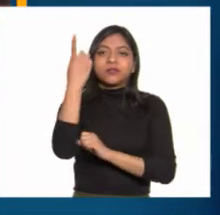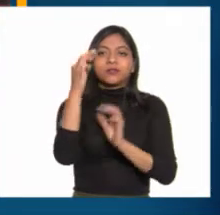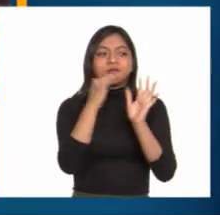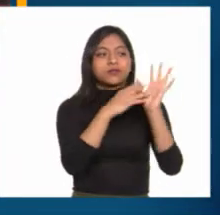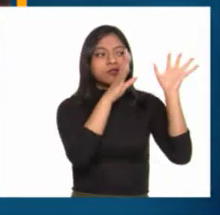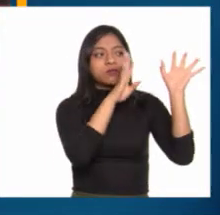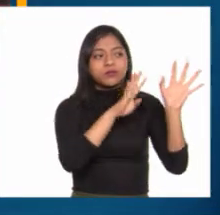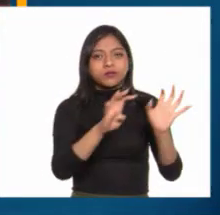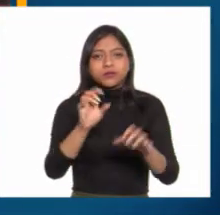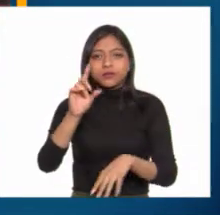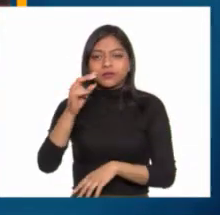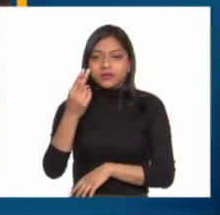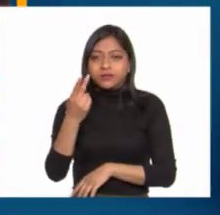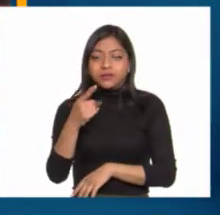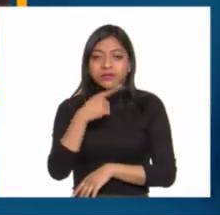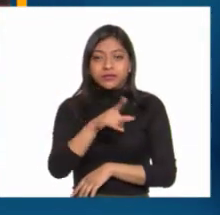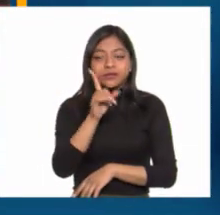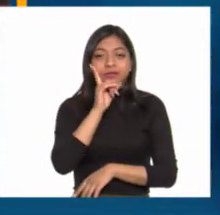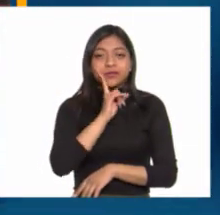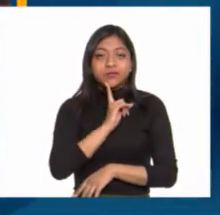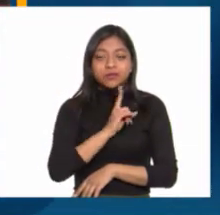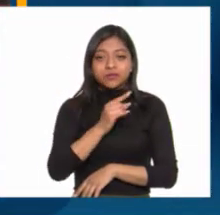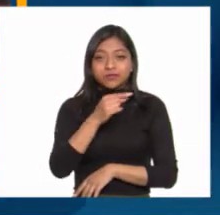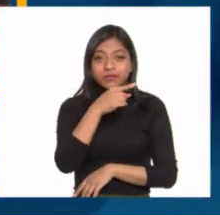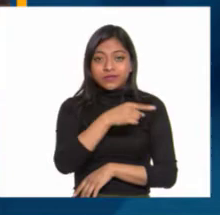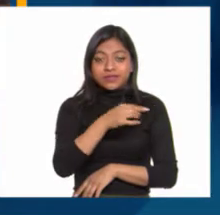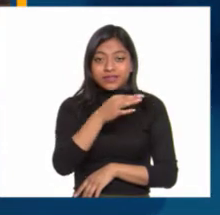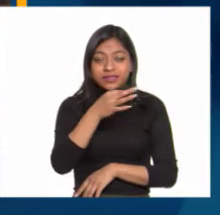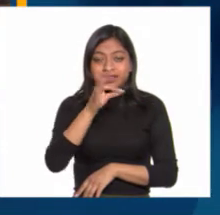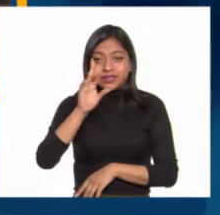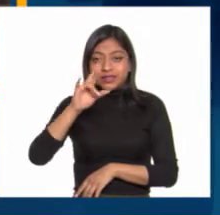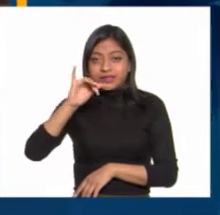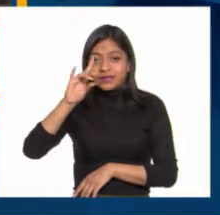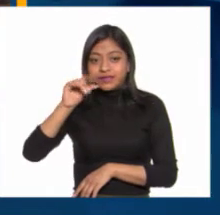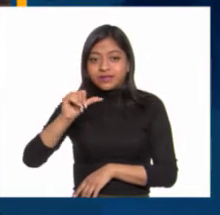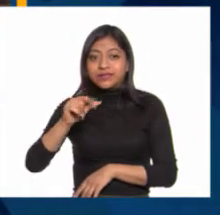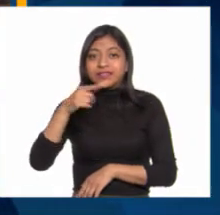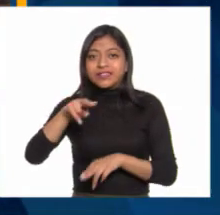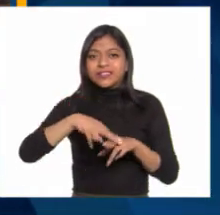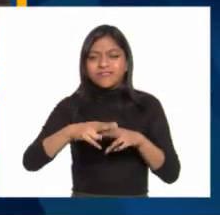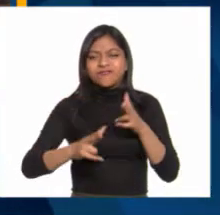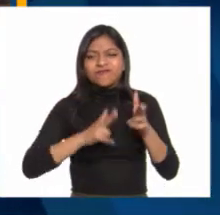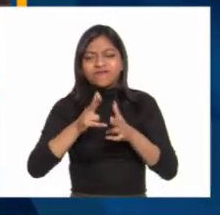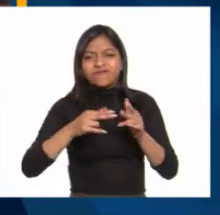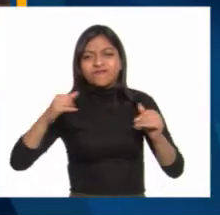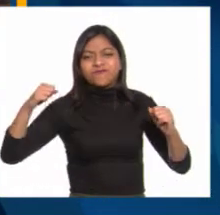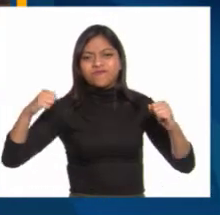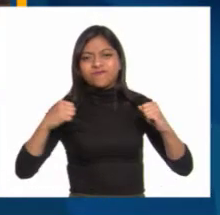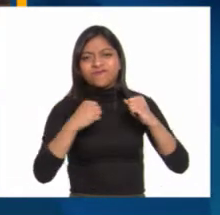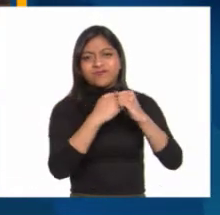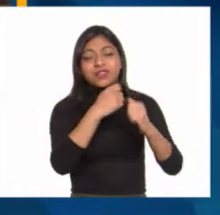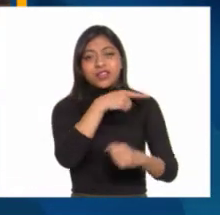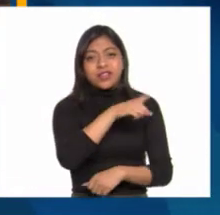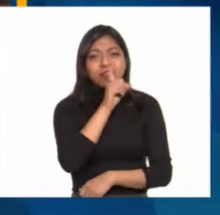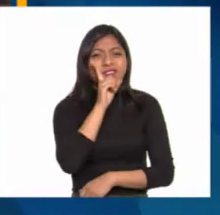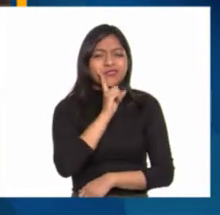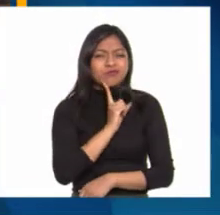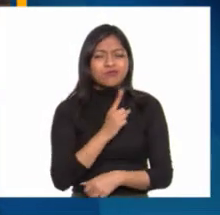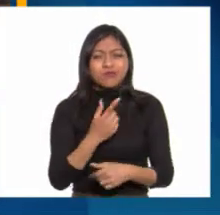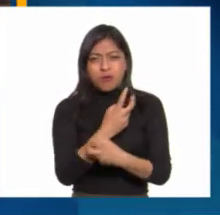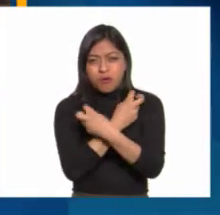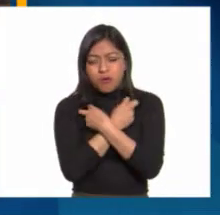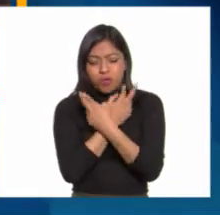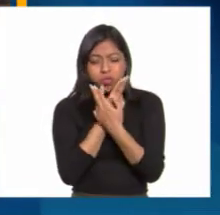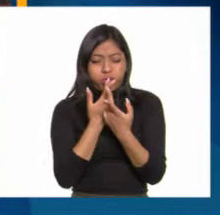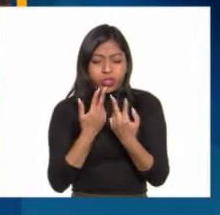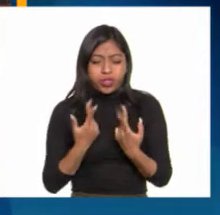el autobús en el que viajaba Frida fue arrollado por un tranvía y ella sufrió varias heridas y fracturas. Tuvo una